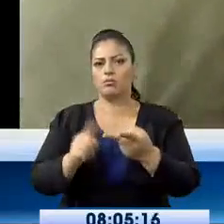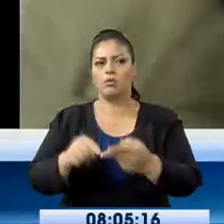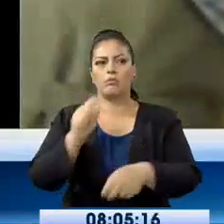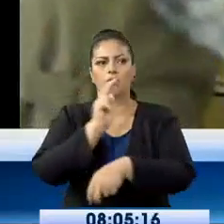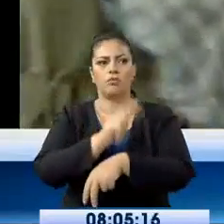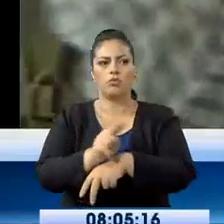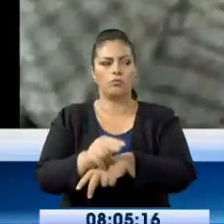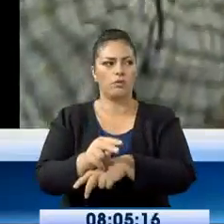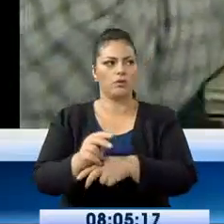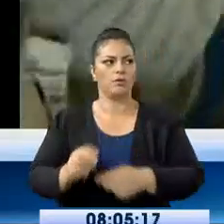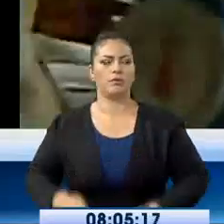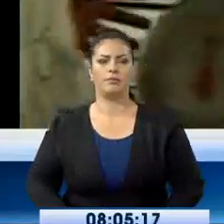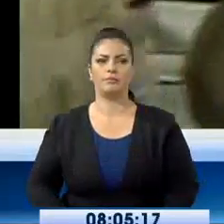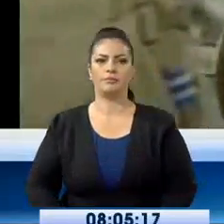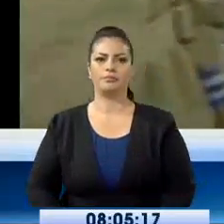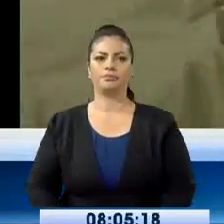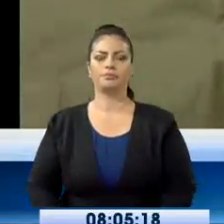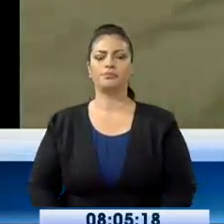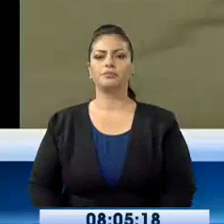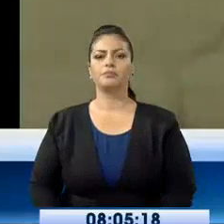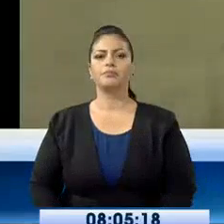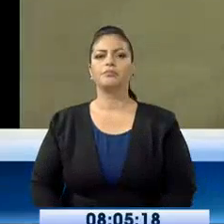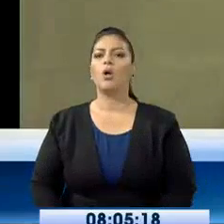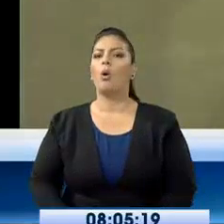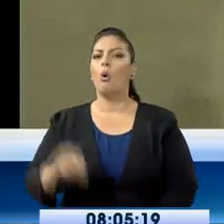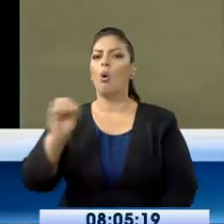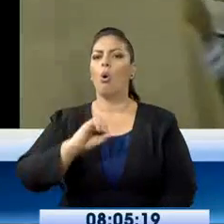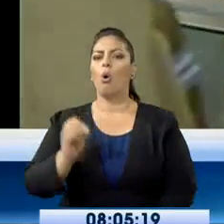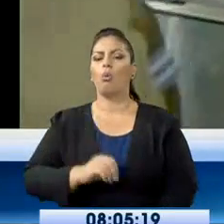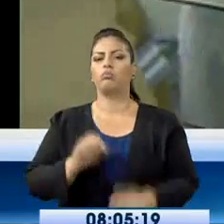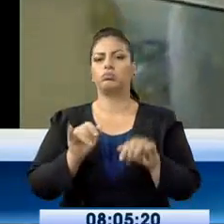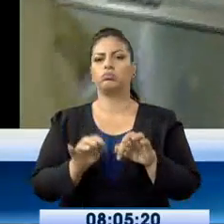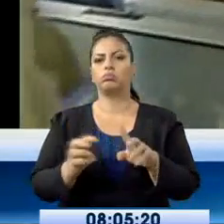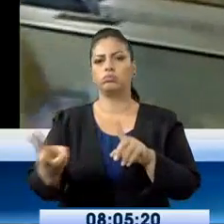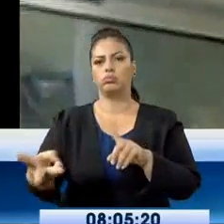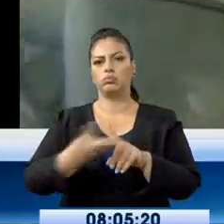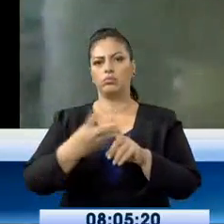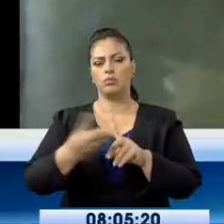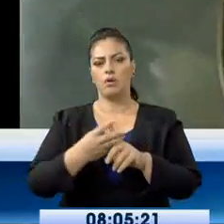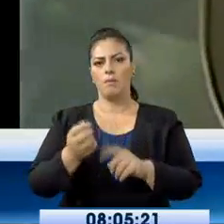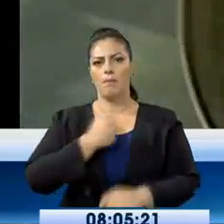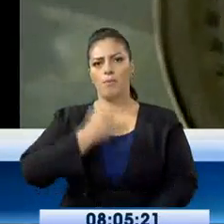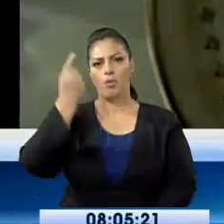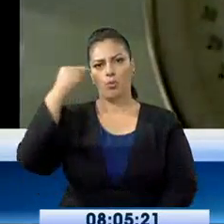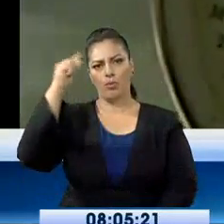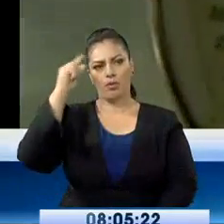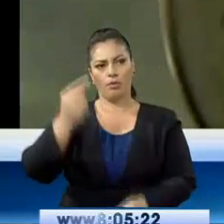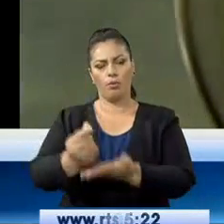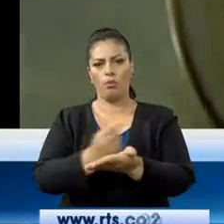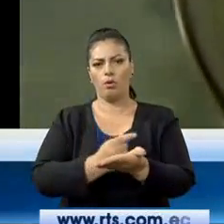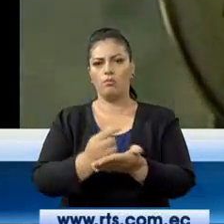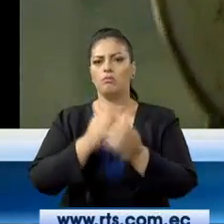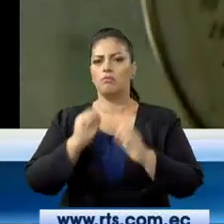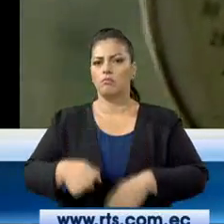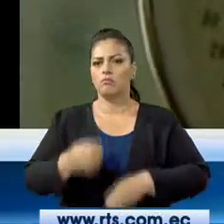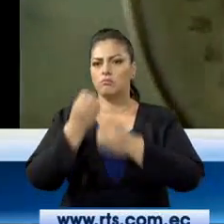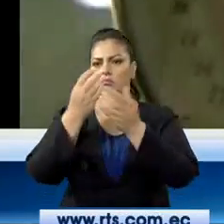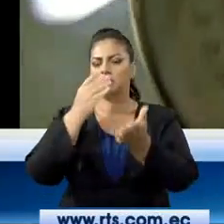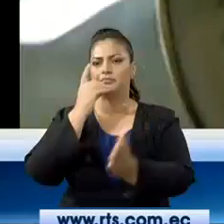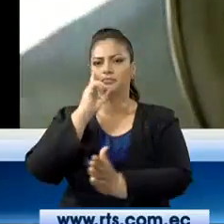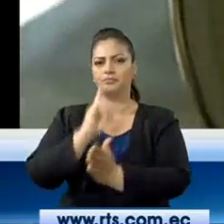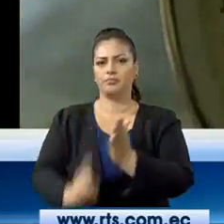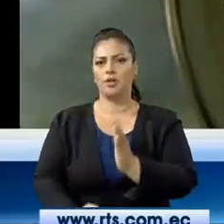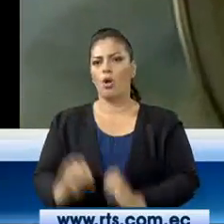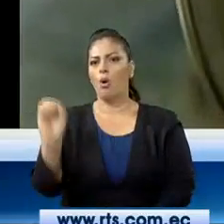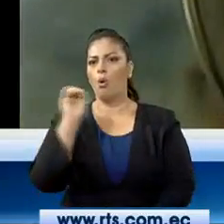¿Redes sociales? En las redes sociales, en las páginas web de la Intendencia, de la Gobernación, y también pueden acercarse a cada una de las oficinas